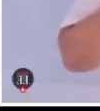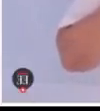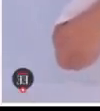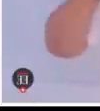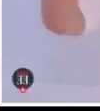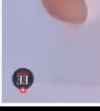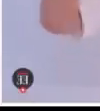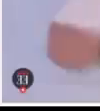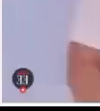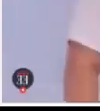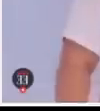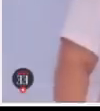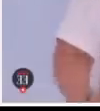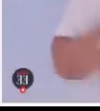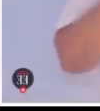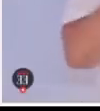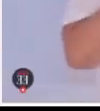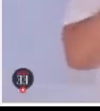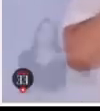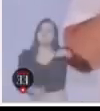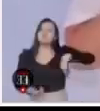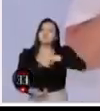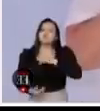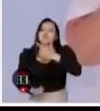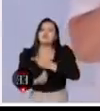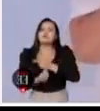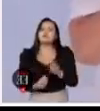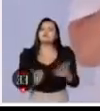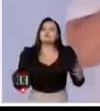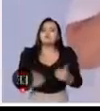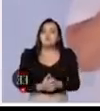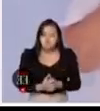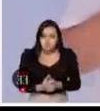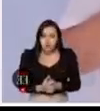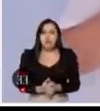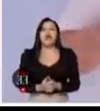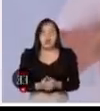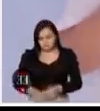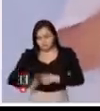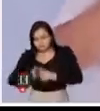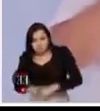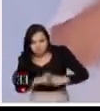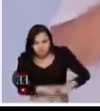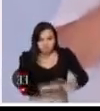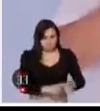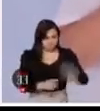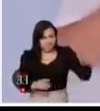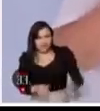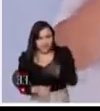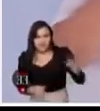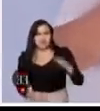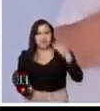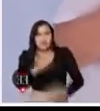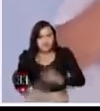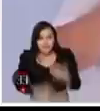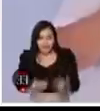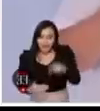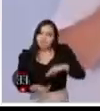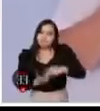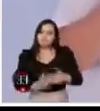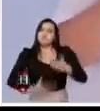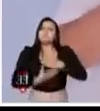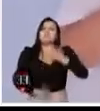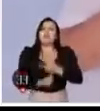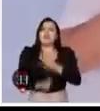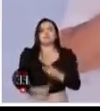las telas eso nosotras lo hemos hecho con el corazón para sacar ese odio limpiar nuestra